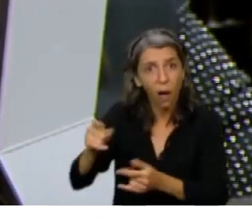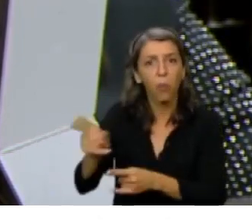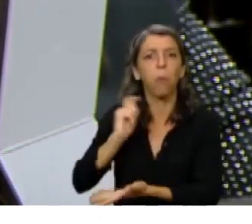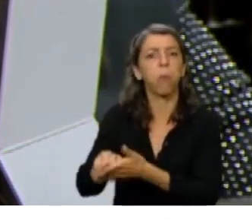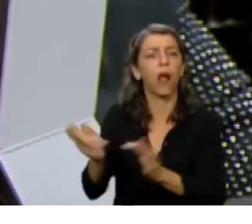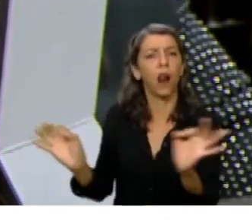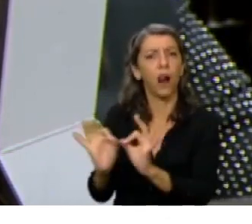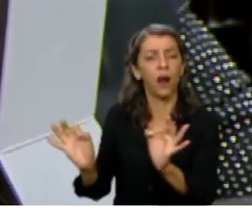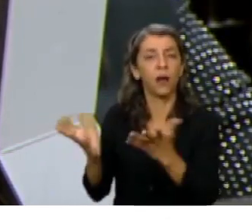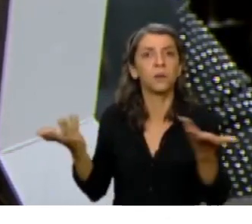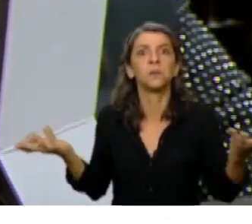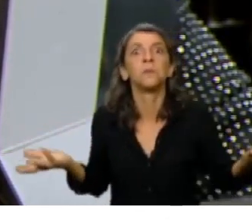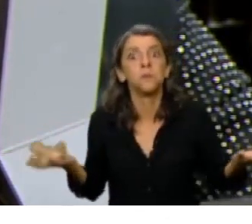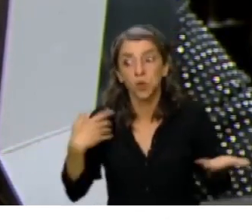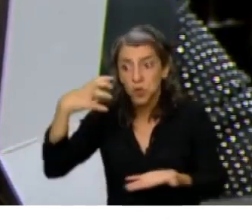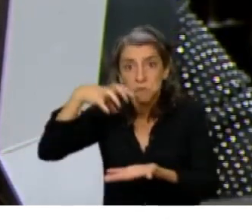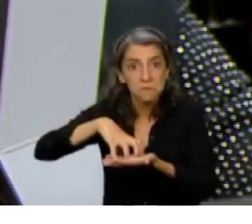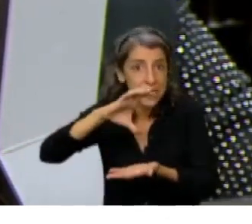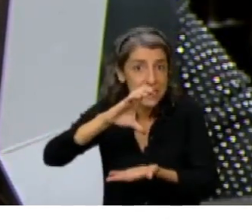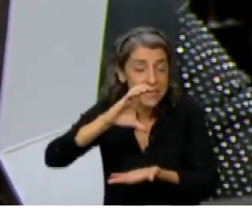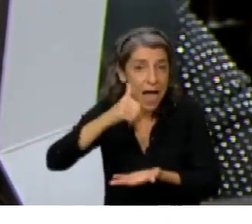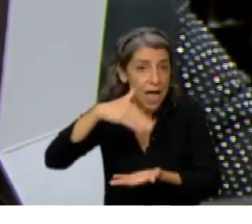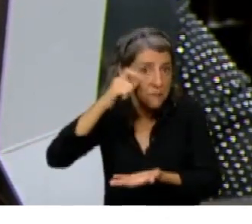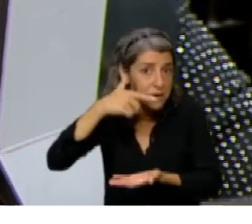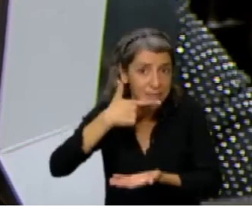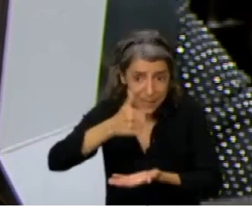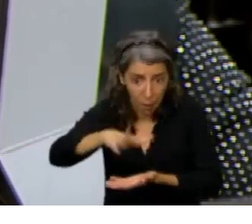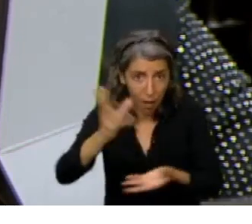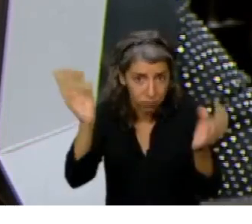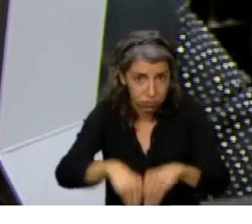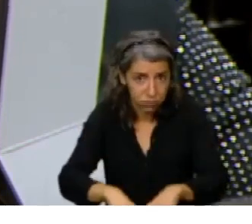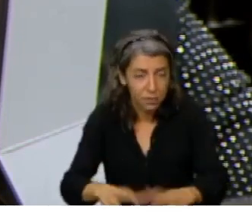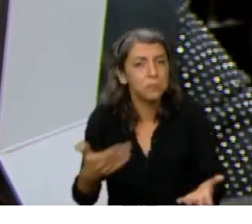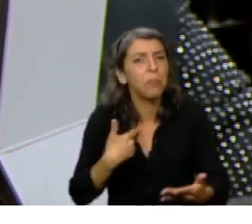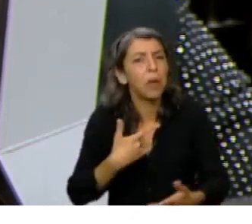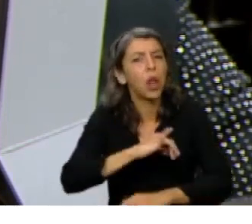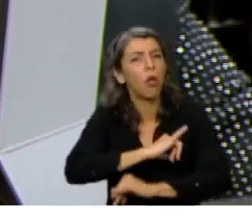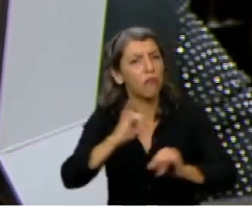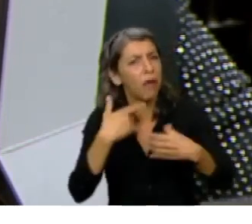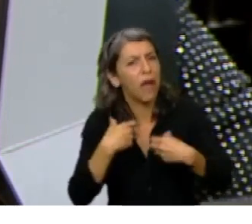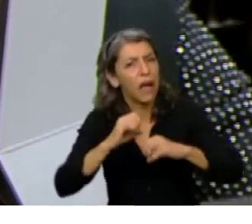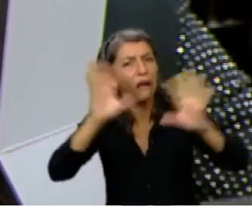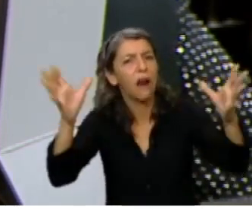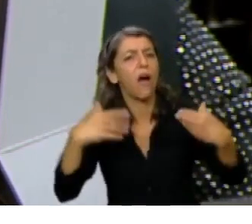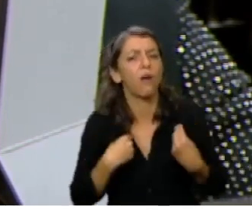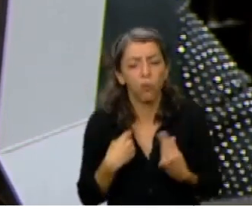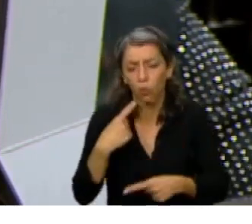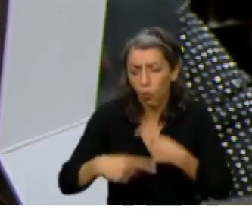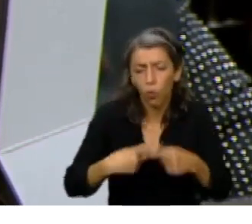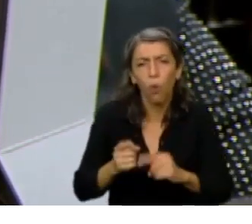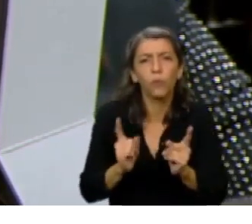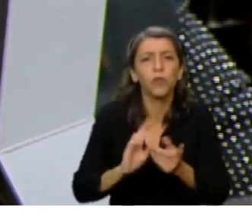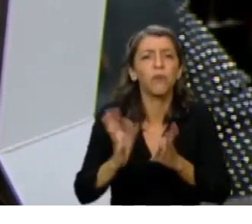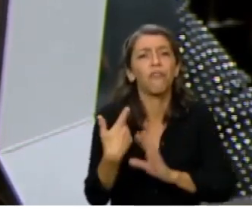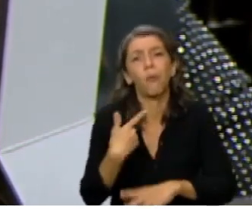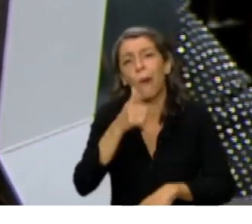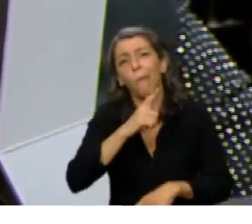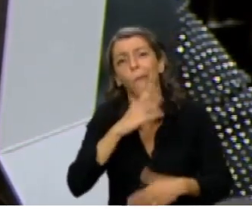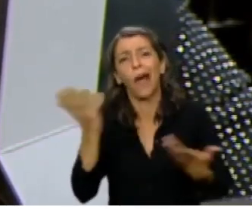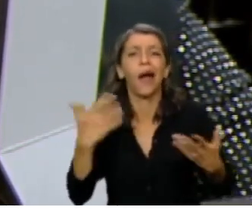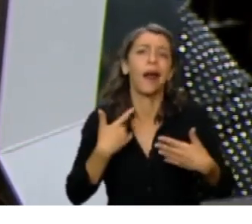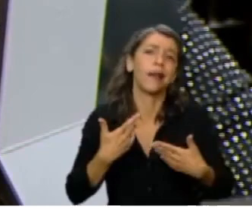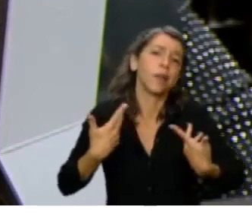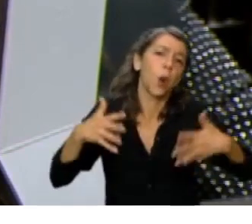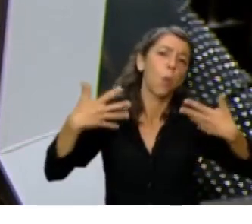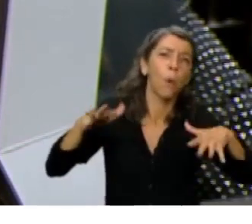llevar el quiebre de CAMMESA? ¿Por qué no lo explicitamos de manera más clara en lugar de continuar con esta fiesta donde CAMMESA